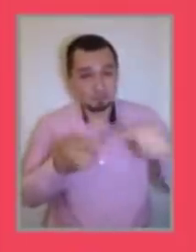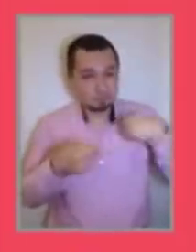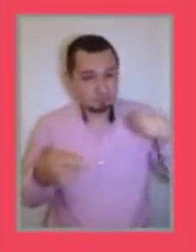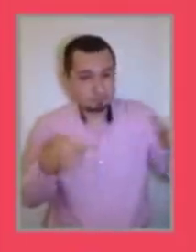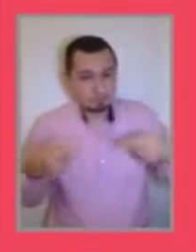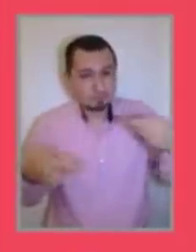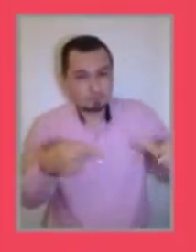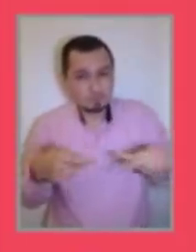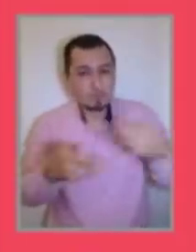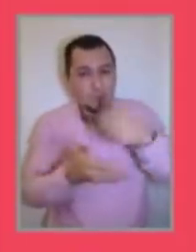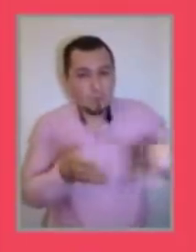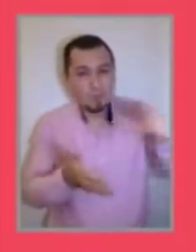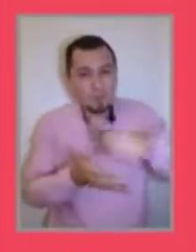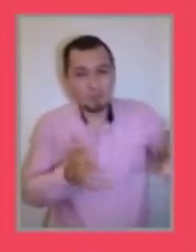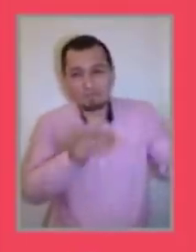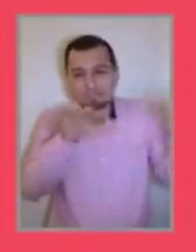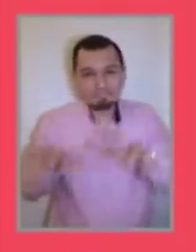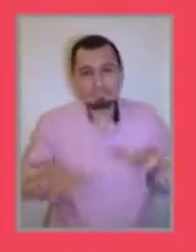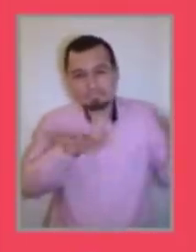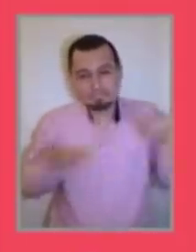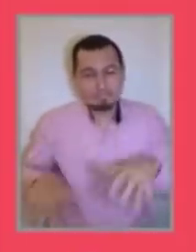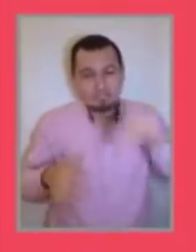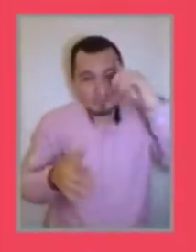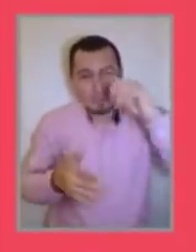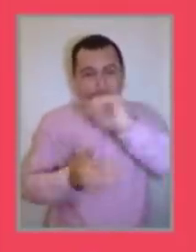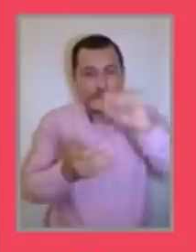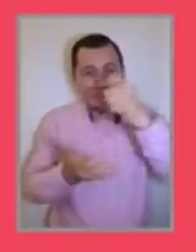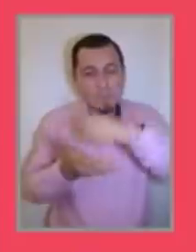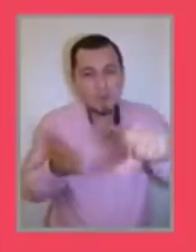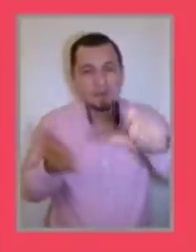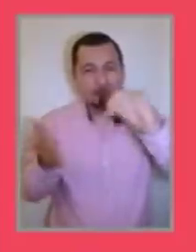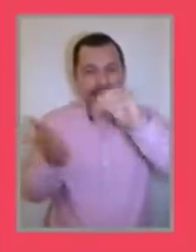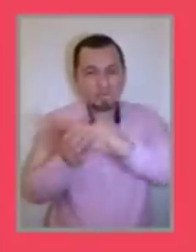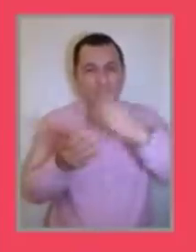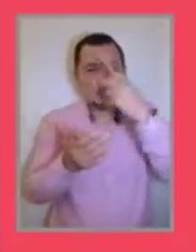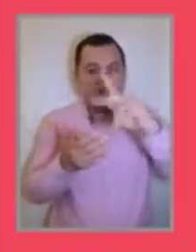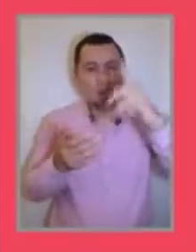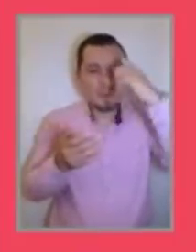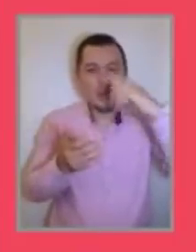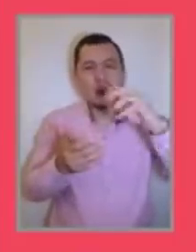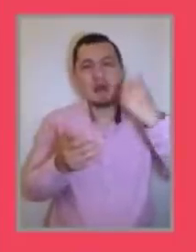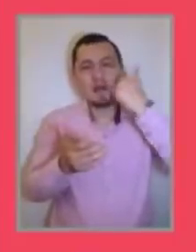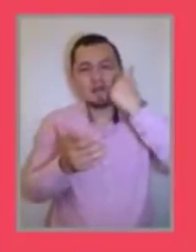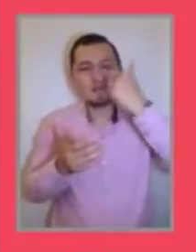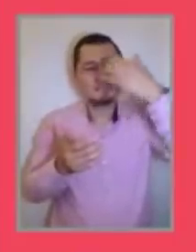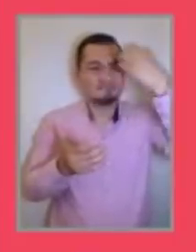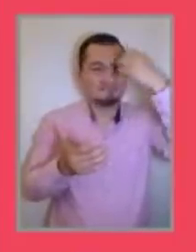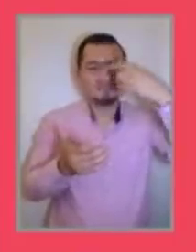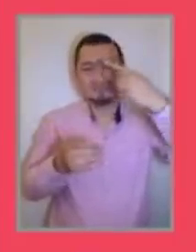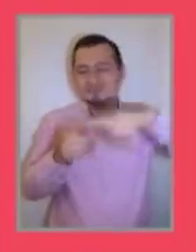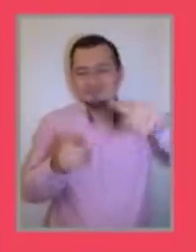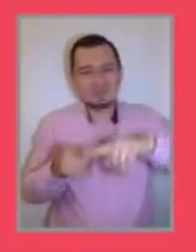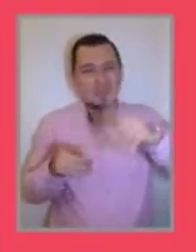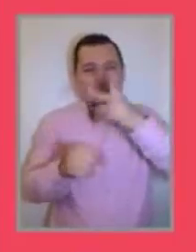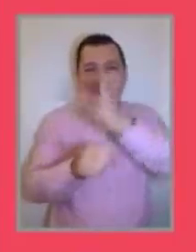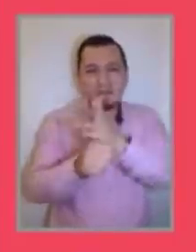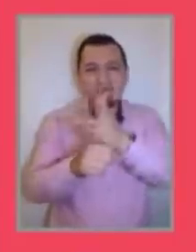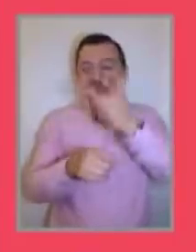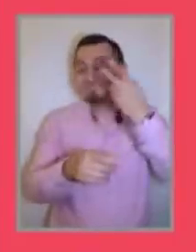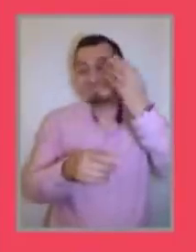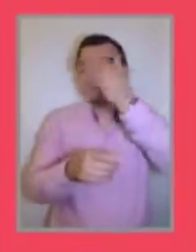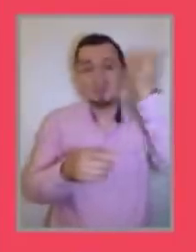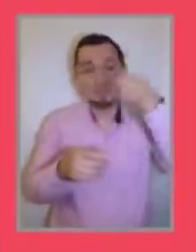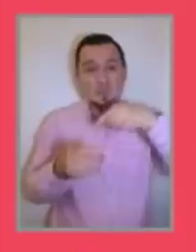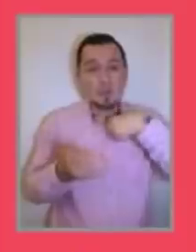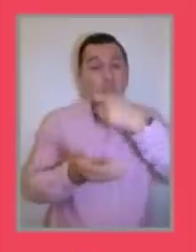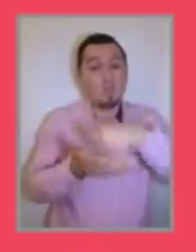con compras, con estrategias, monitoreando, como lo decía, lo que ha funcionado en otros sistemas educativos. Hemos hecho